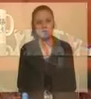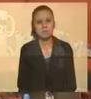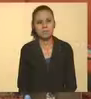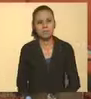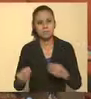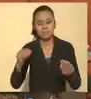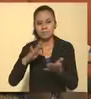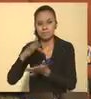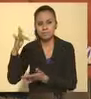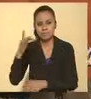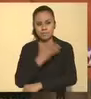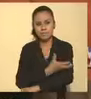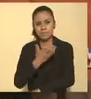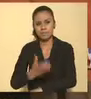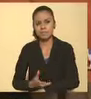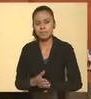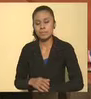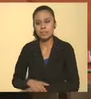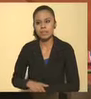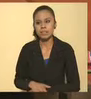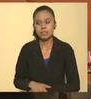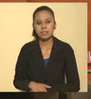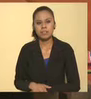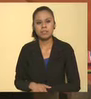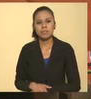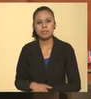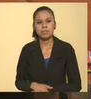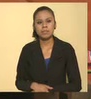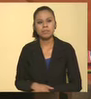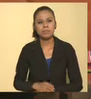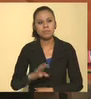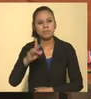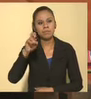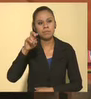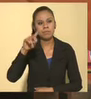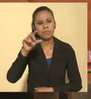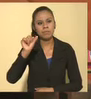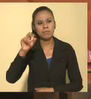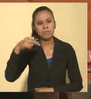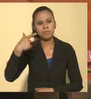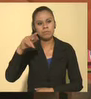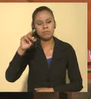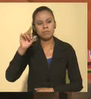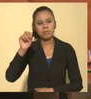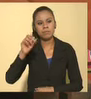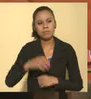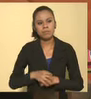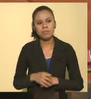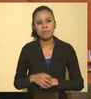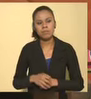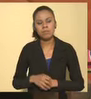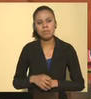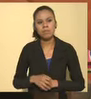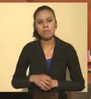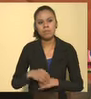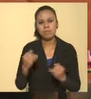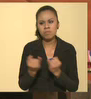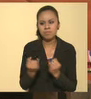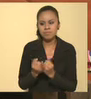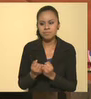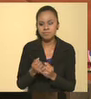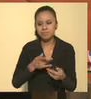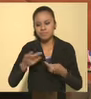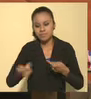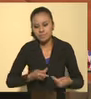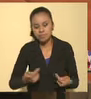Muchas gracias, compañeros. Y excelentes recomendaciones nos hace nuestra experta Brenda Angulo, así como también nuestra experta Desiree Navarro. Nos ha ido